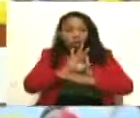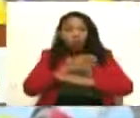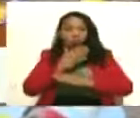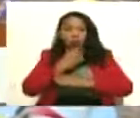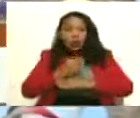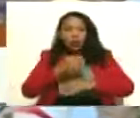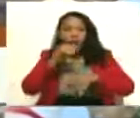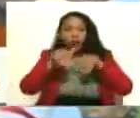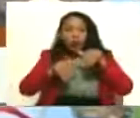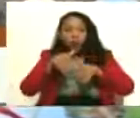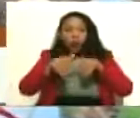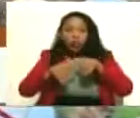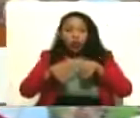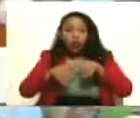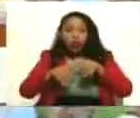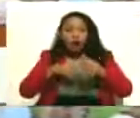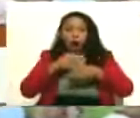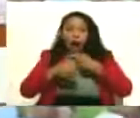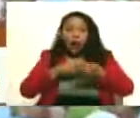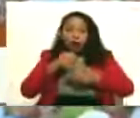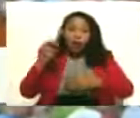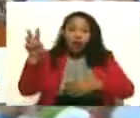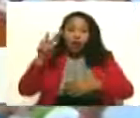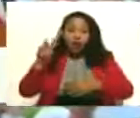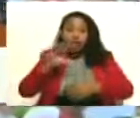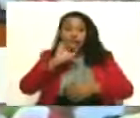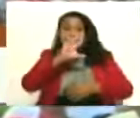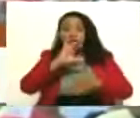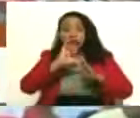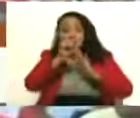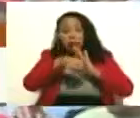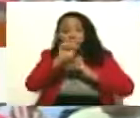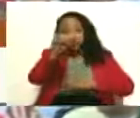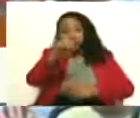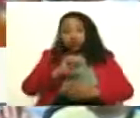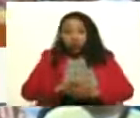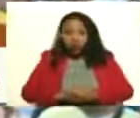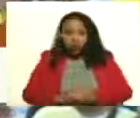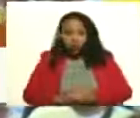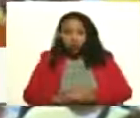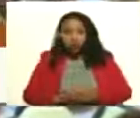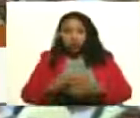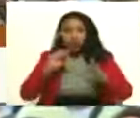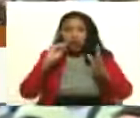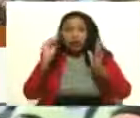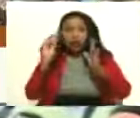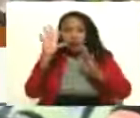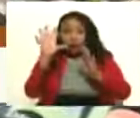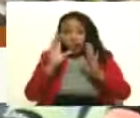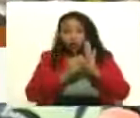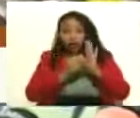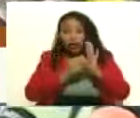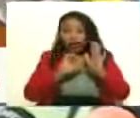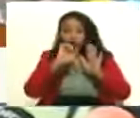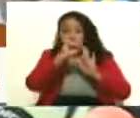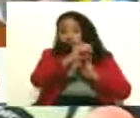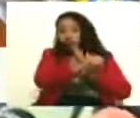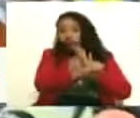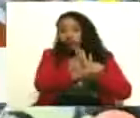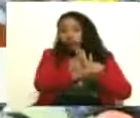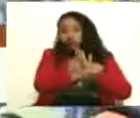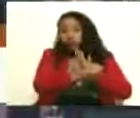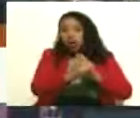votar. Votaremos por Venezuela, cinco veces. Cinco veces por Venezuela. Es muy sencillo